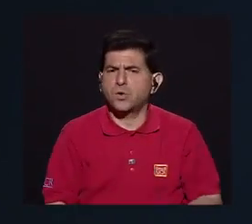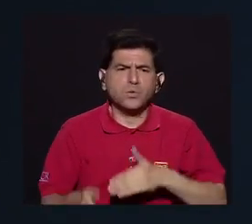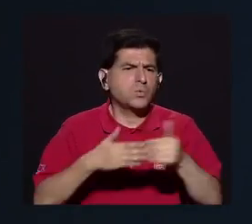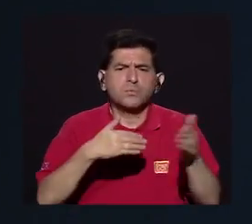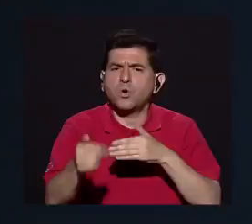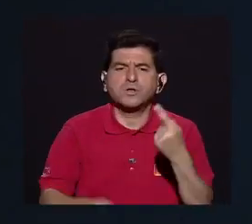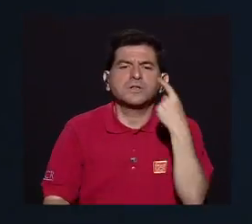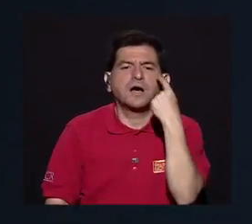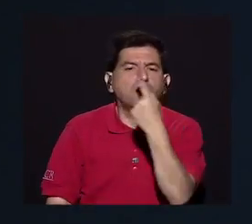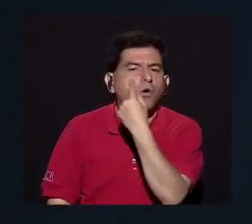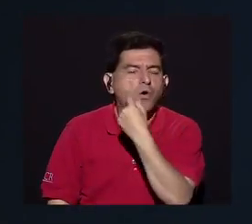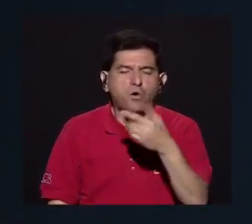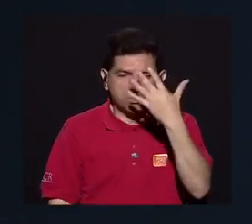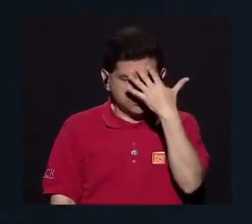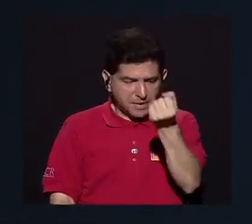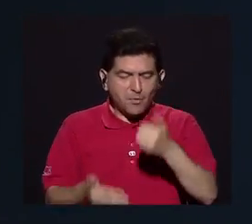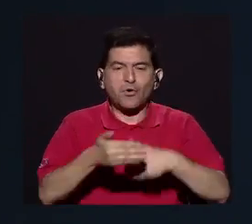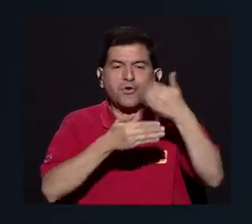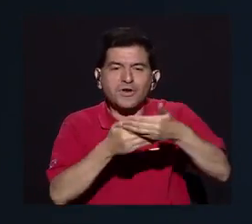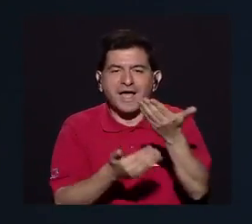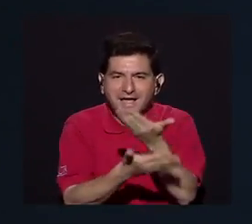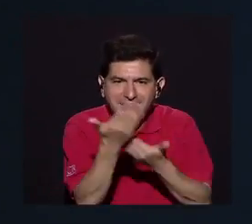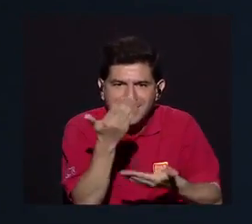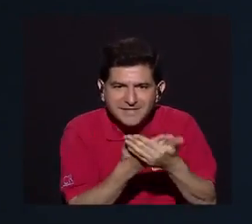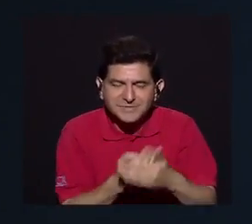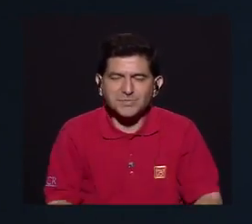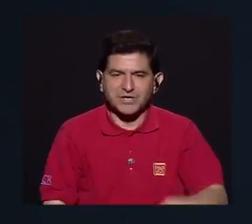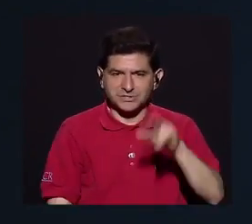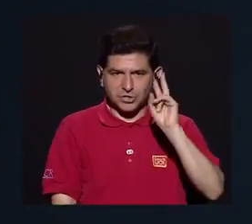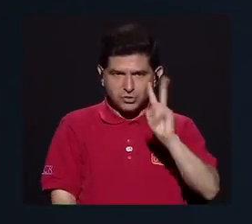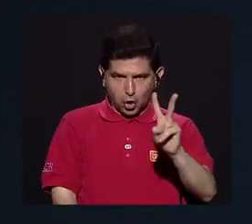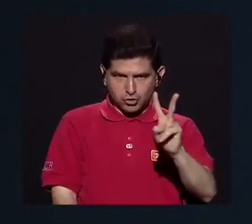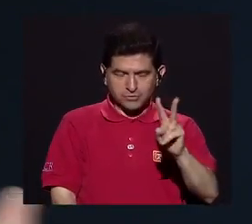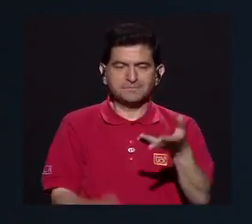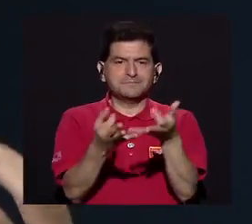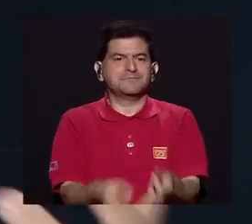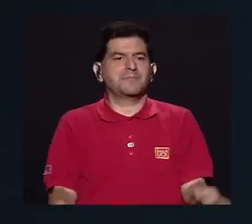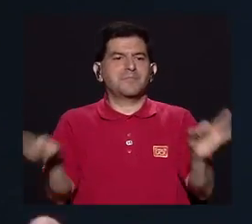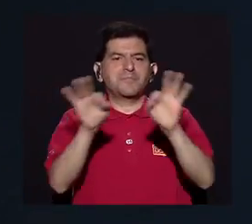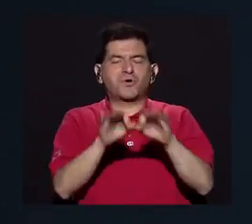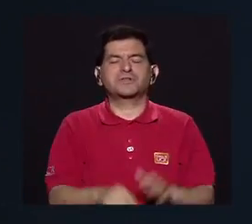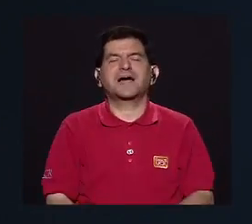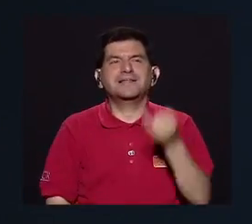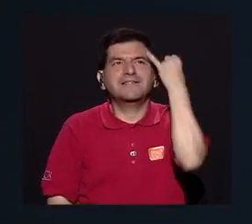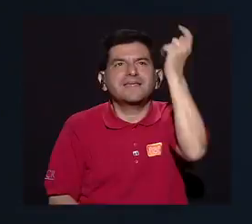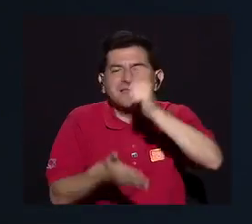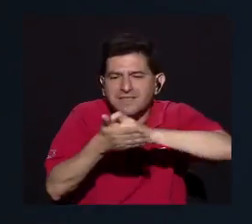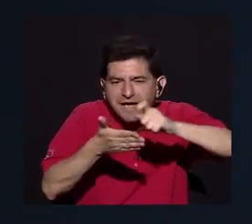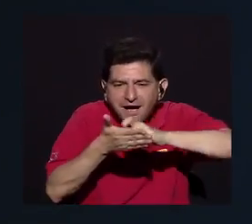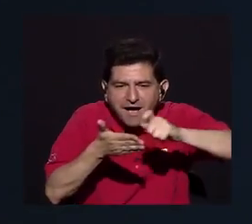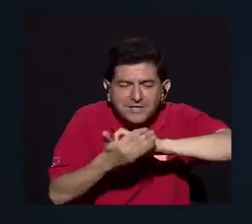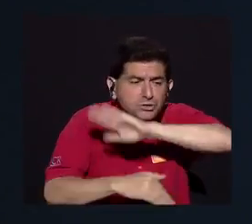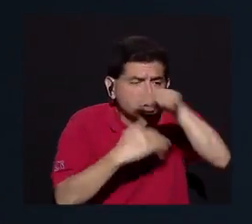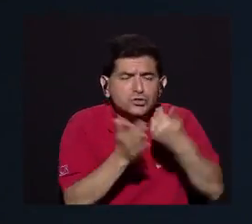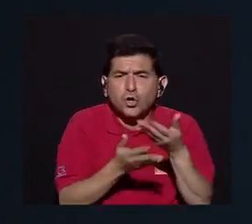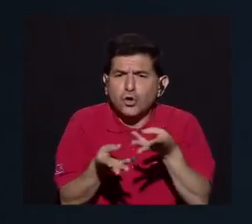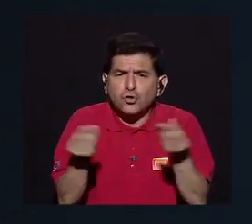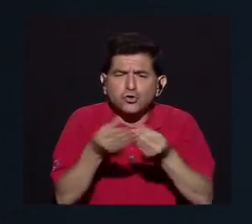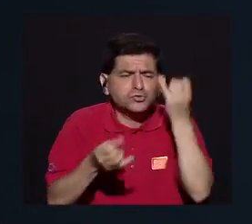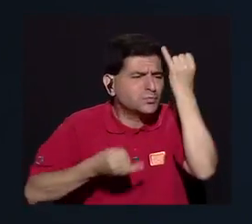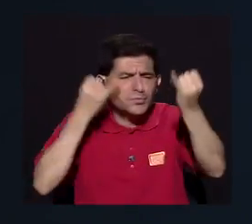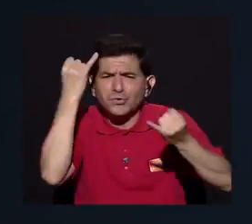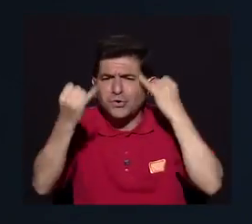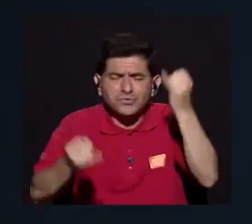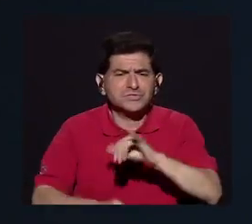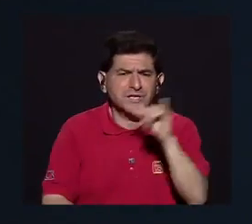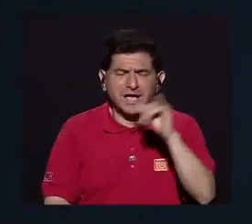los ojos, la memoria y después la mano. Observar. 2, la importancia de anotar las ideas. Todos producimos ideas, las